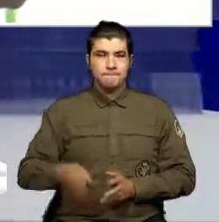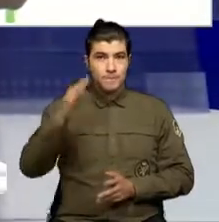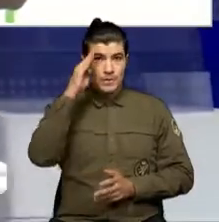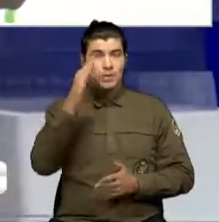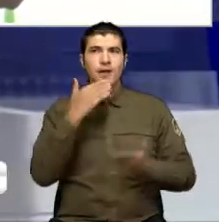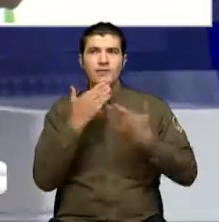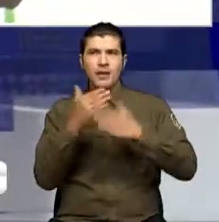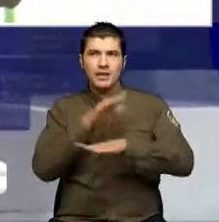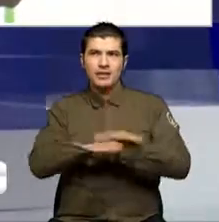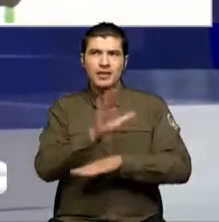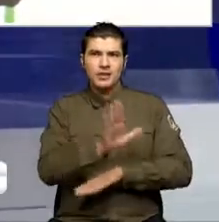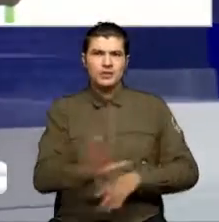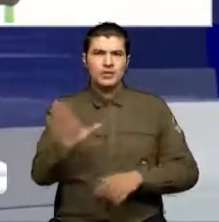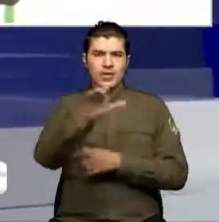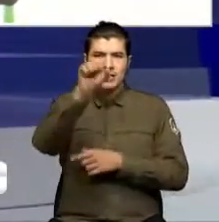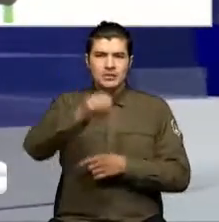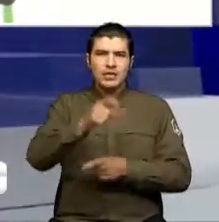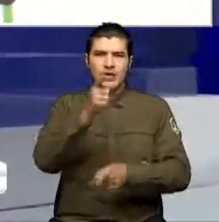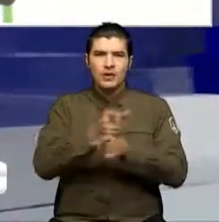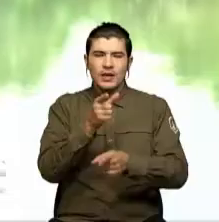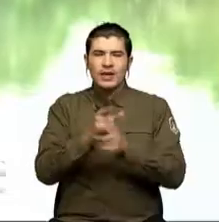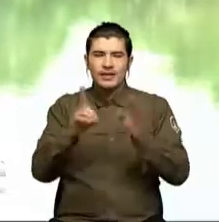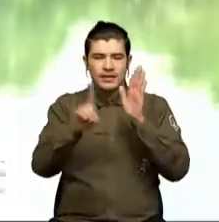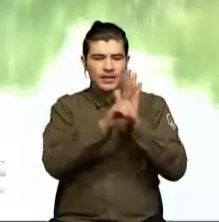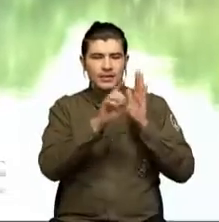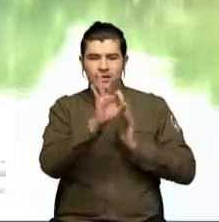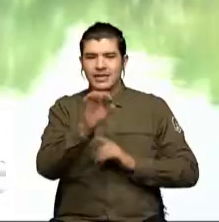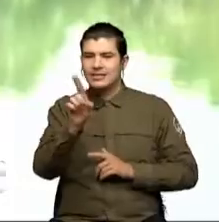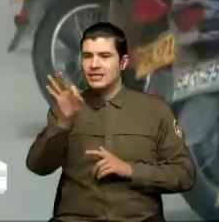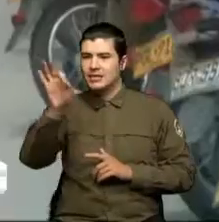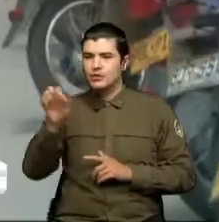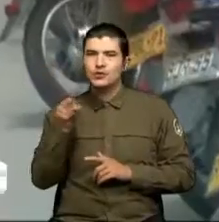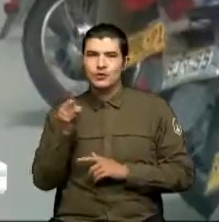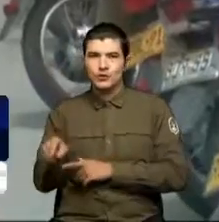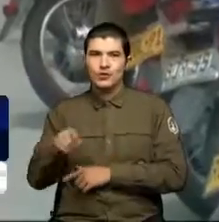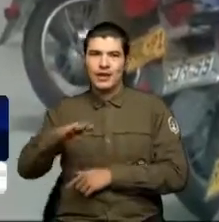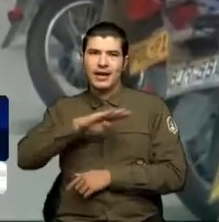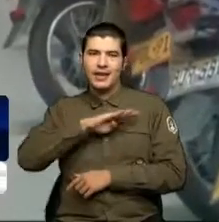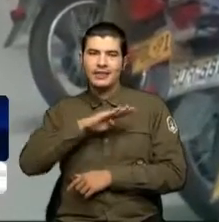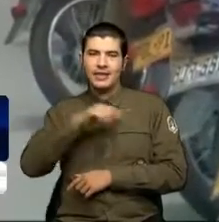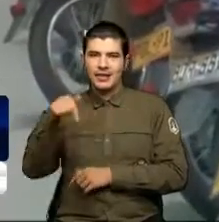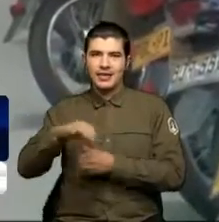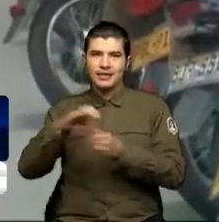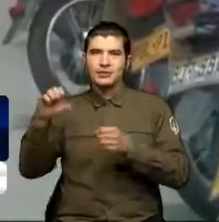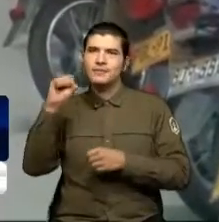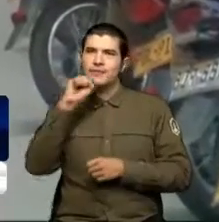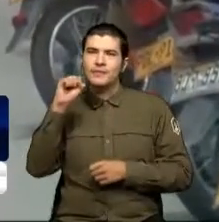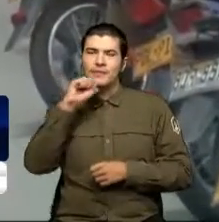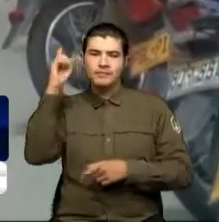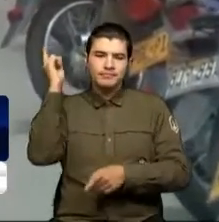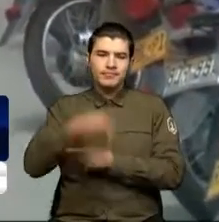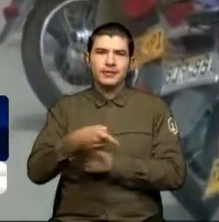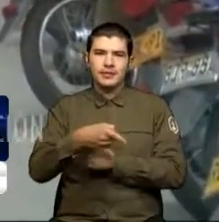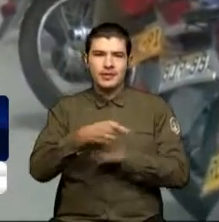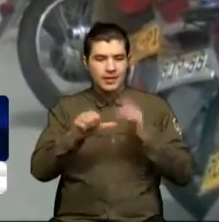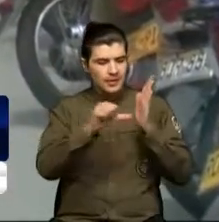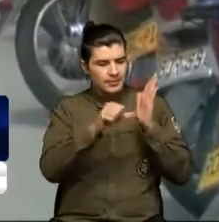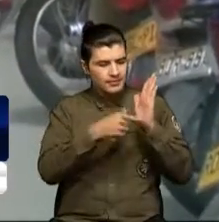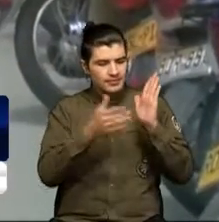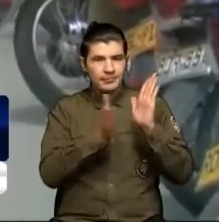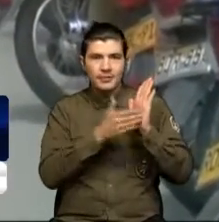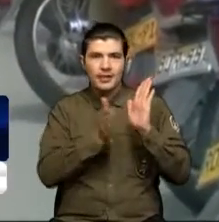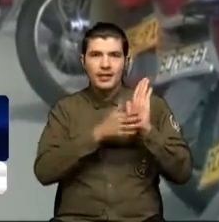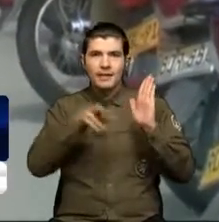Hola, muy buenas tardes para todos ustedes. Y en el decreto 318 expedido por la alcaldía municipal quedó contemplado en uno de sus artículos